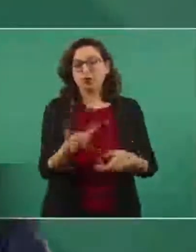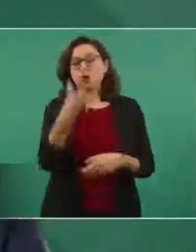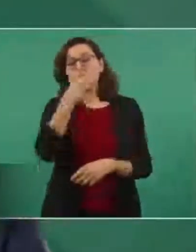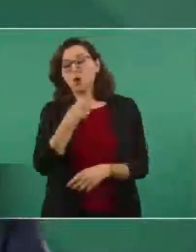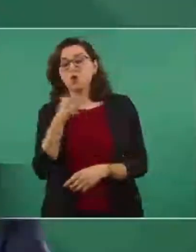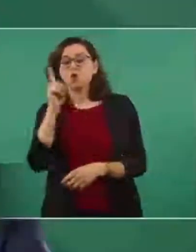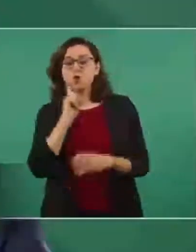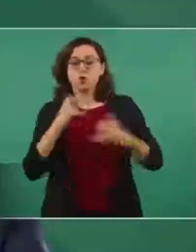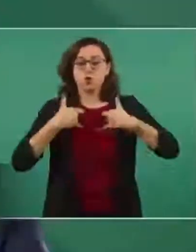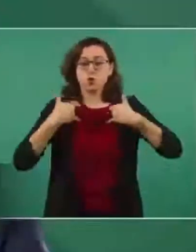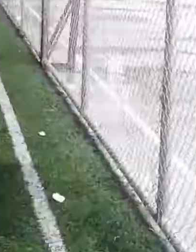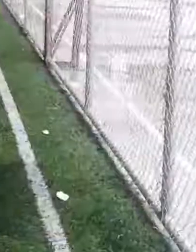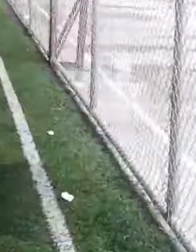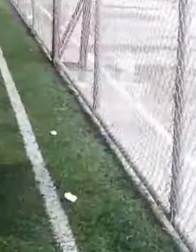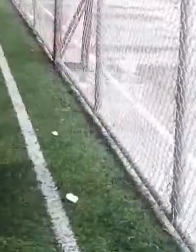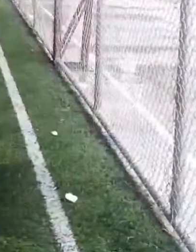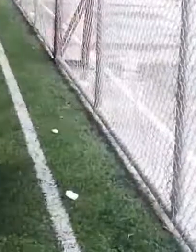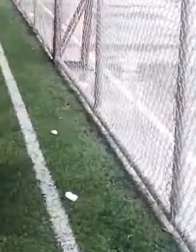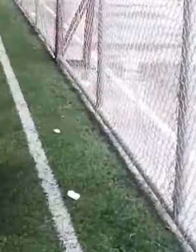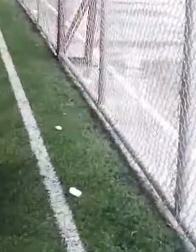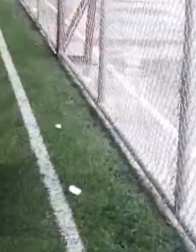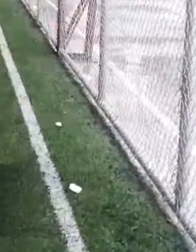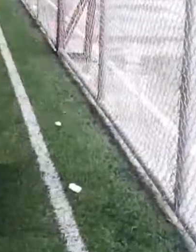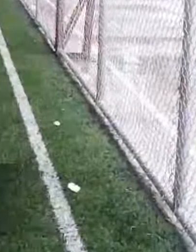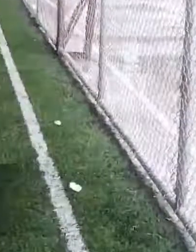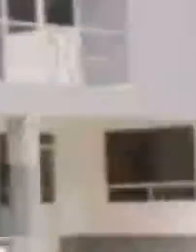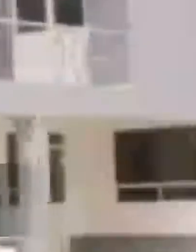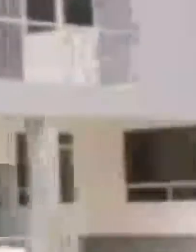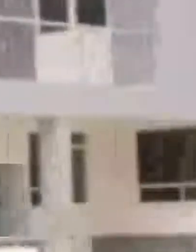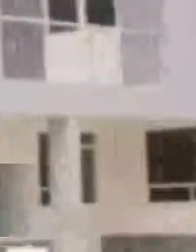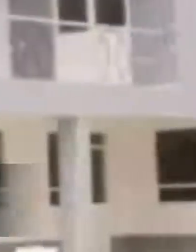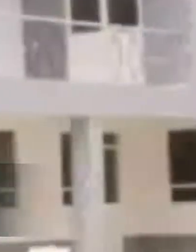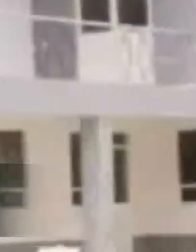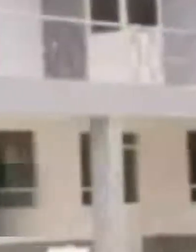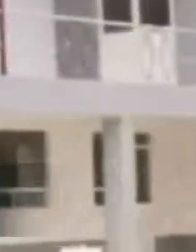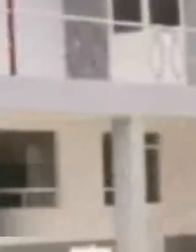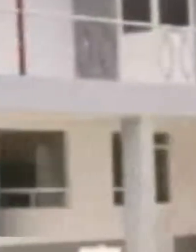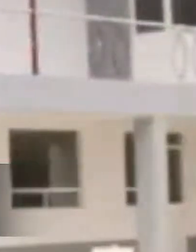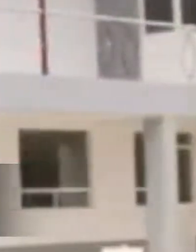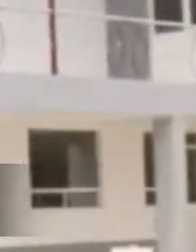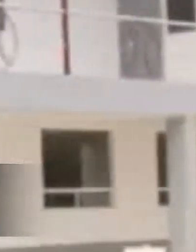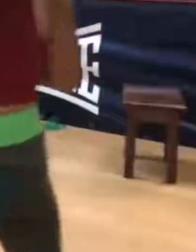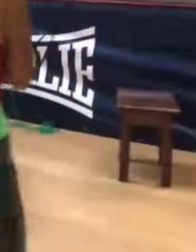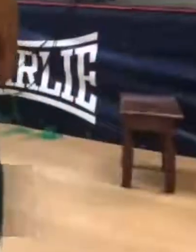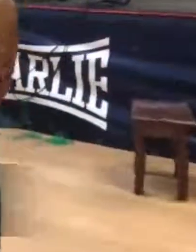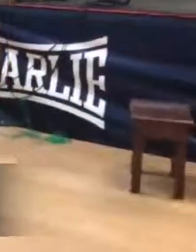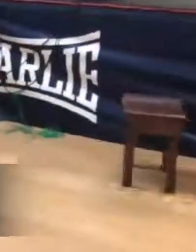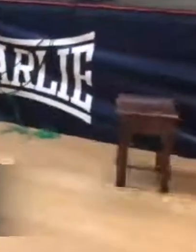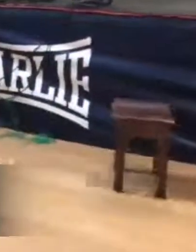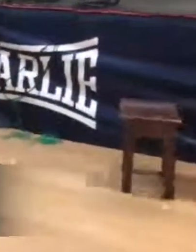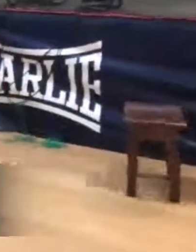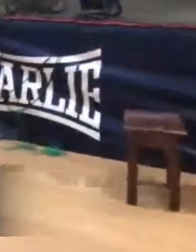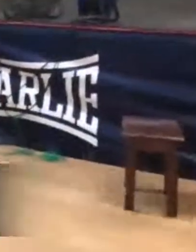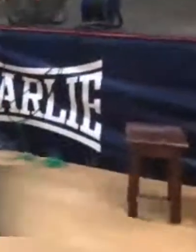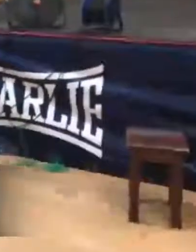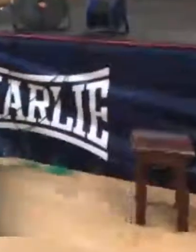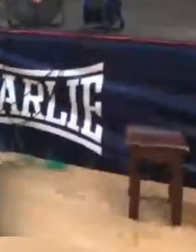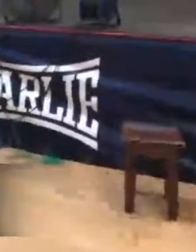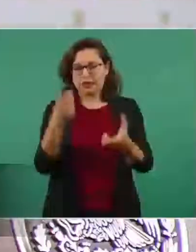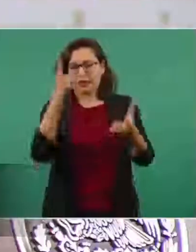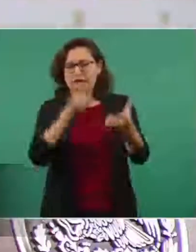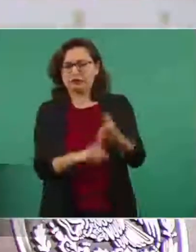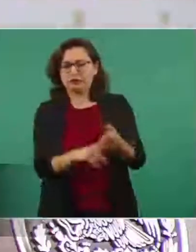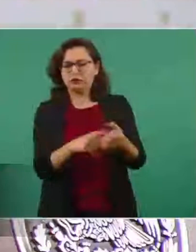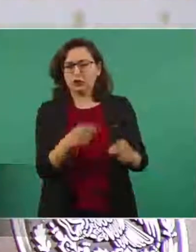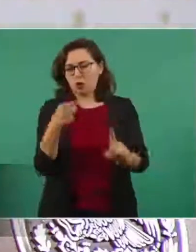inclusivo, pedagógico y tecnológico. Se otorgará manutención completa, residencia, un seguro de salud del Instituto